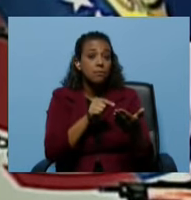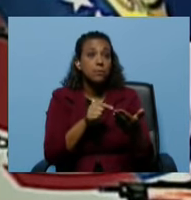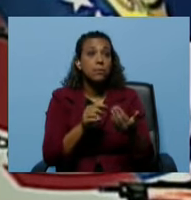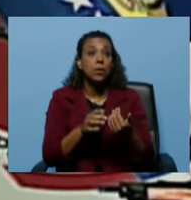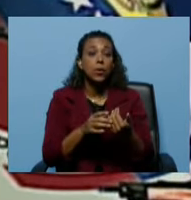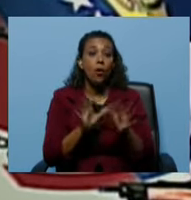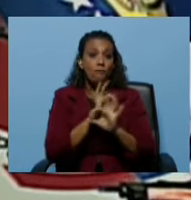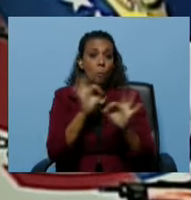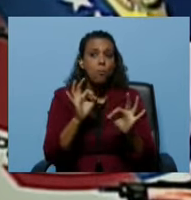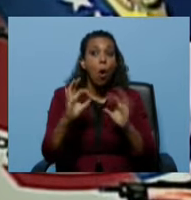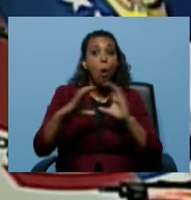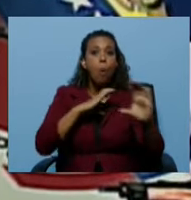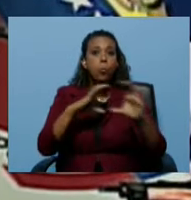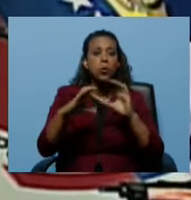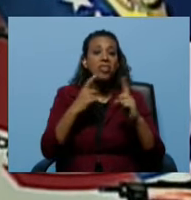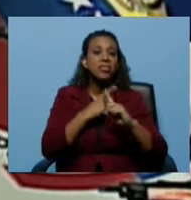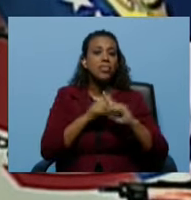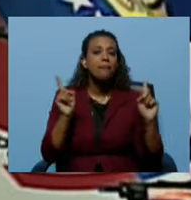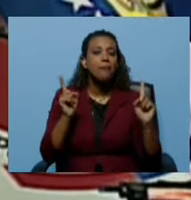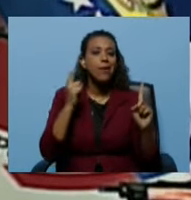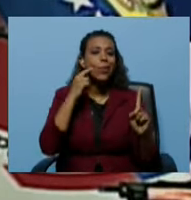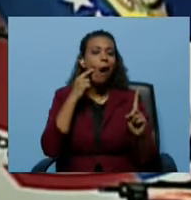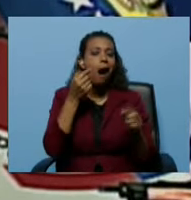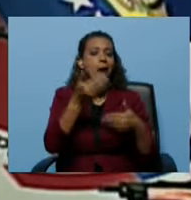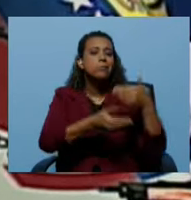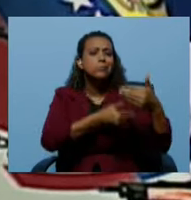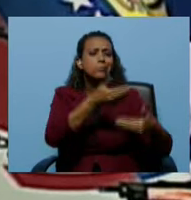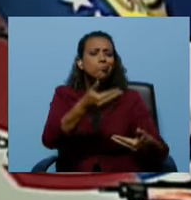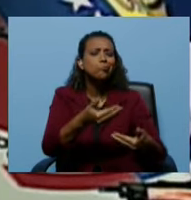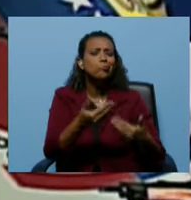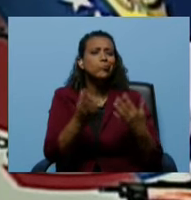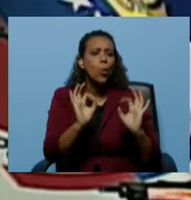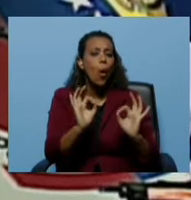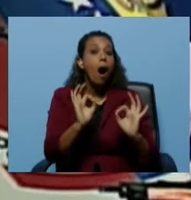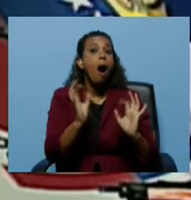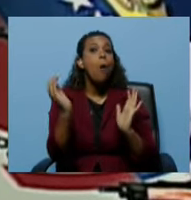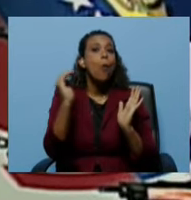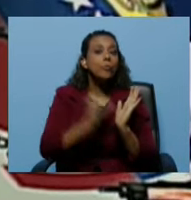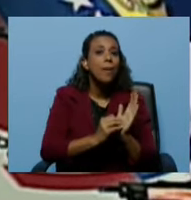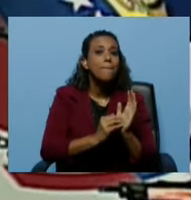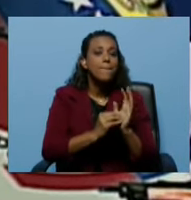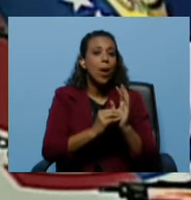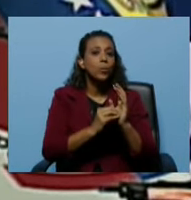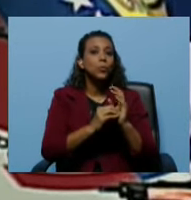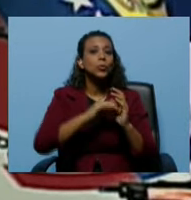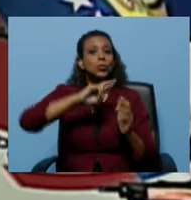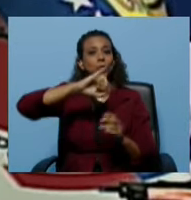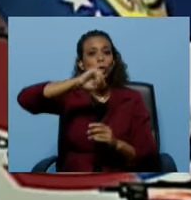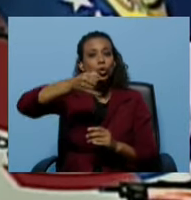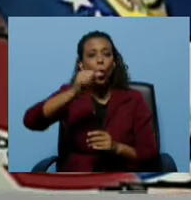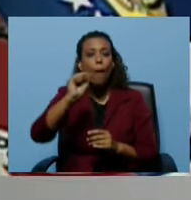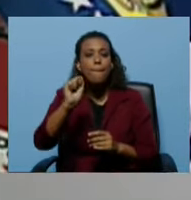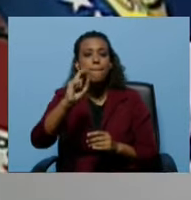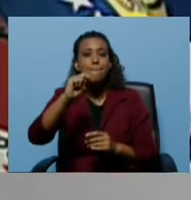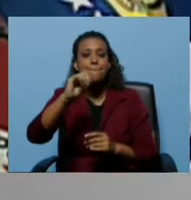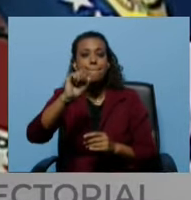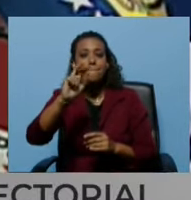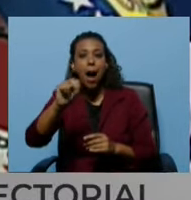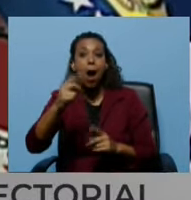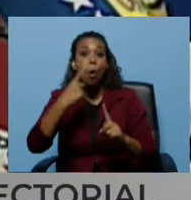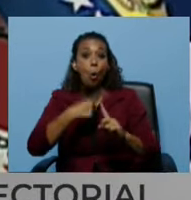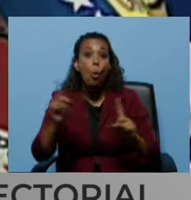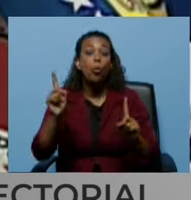su forma de comunicarse es distinto, pero hemos ido ya poco a poco descubriendo, pero aparece nuevamente Yorman Varilla.